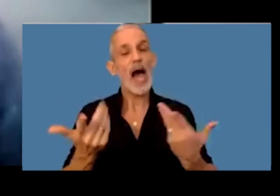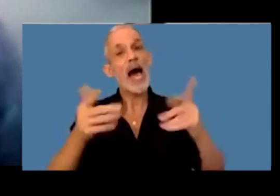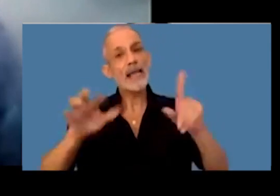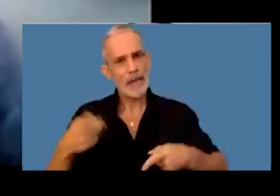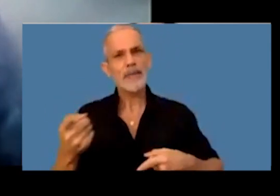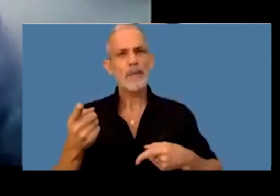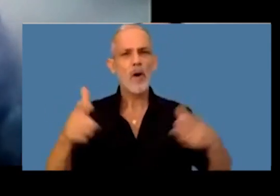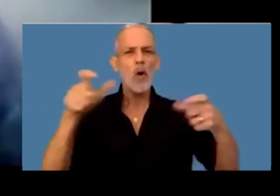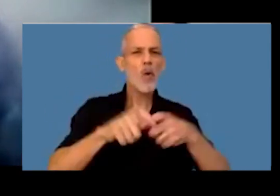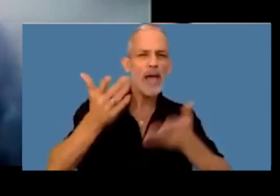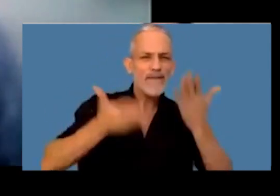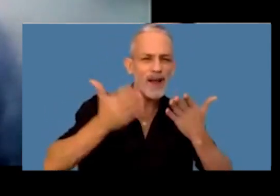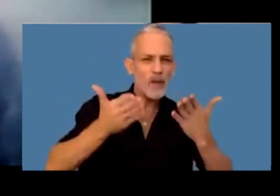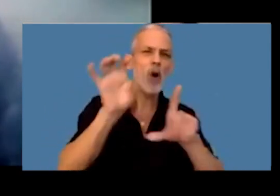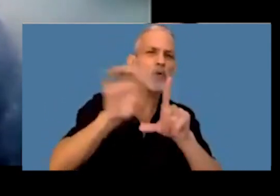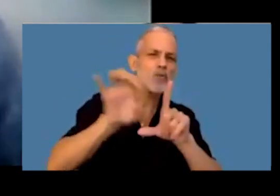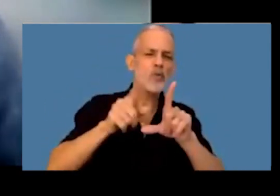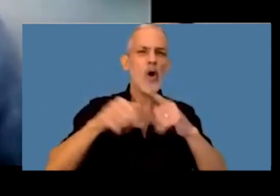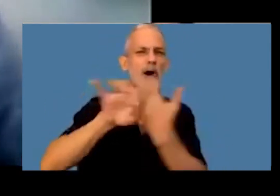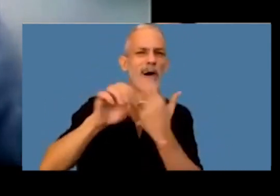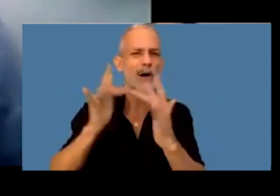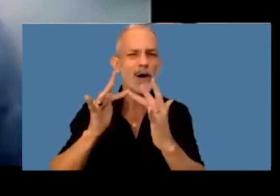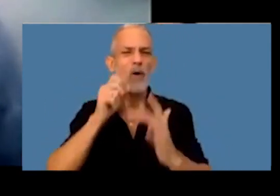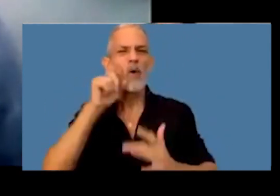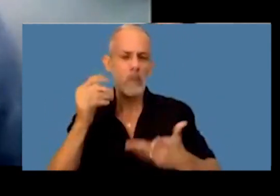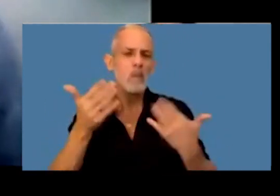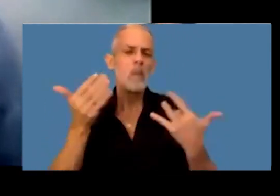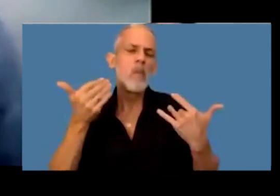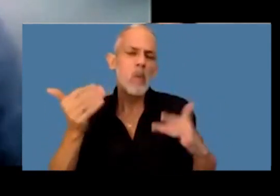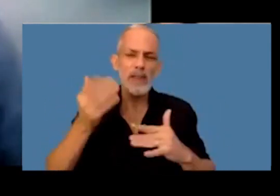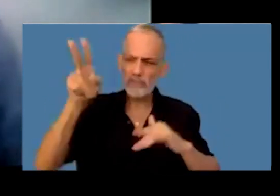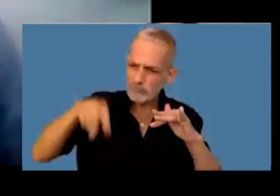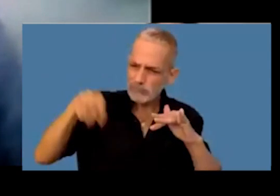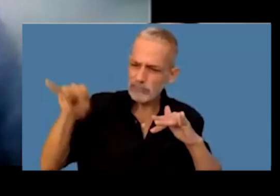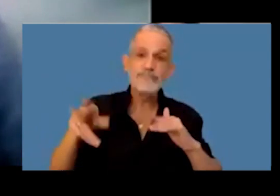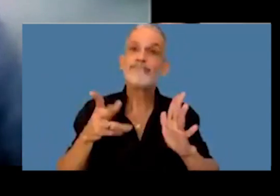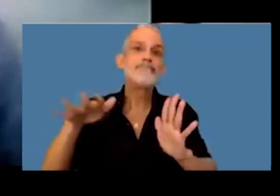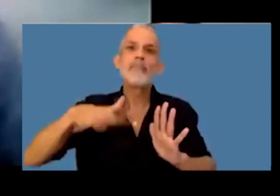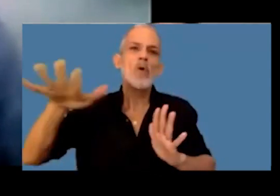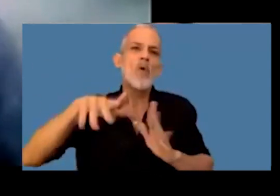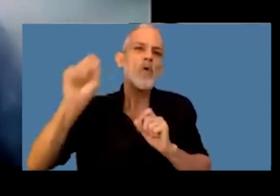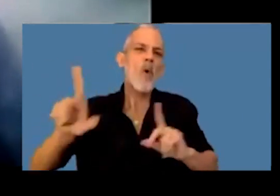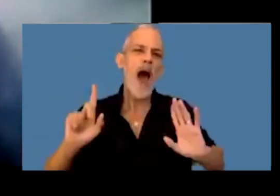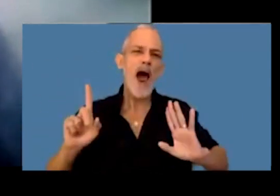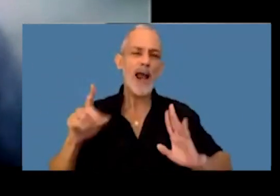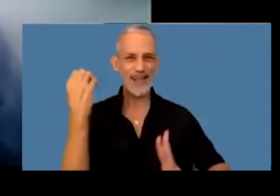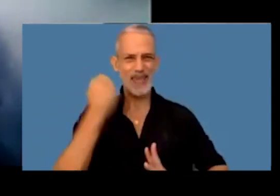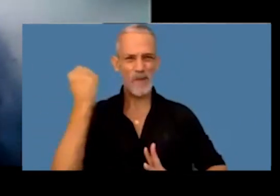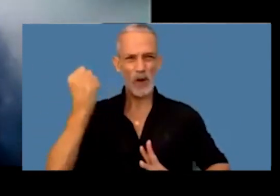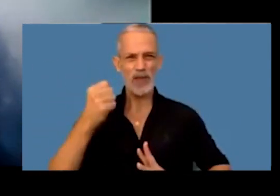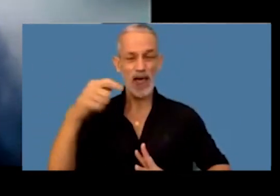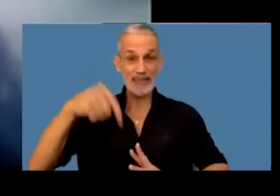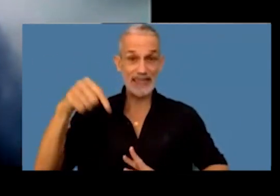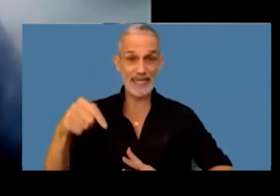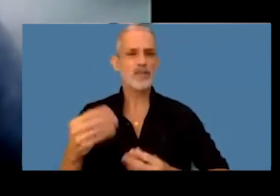evaluadoras puedan evaluar a la persona, sí, en el lugar que esté, ¿sí? Es importante en esto tener